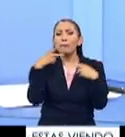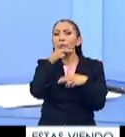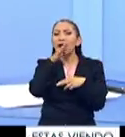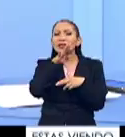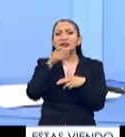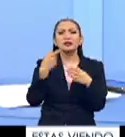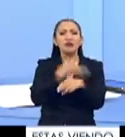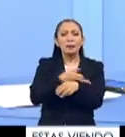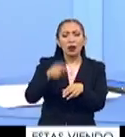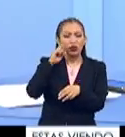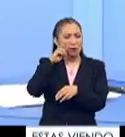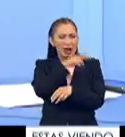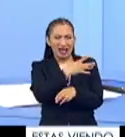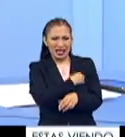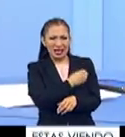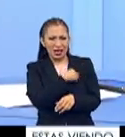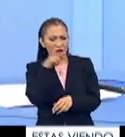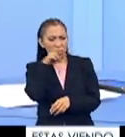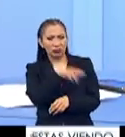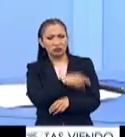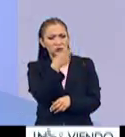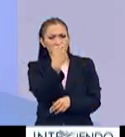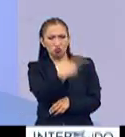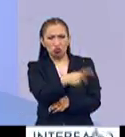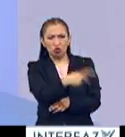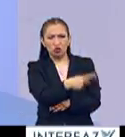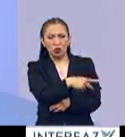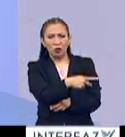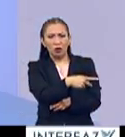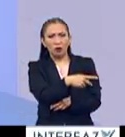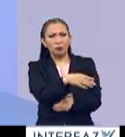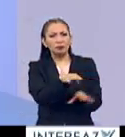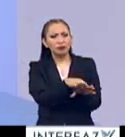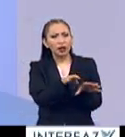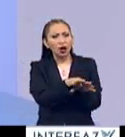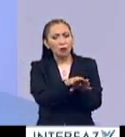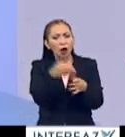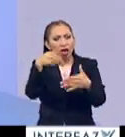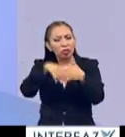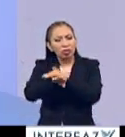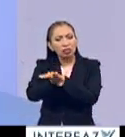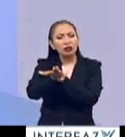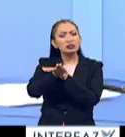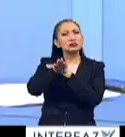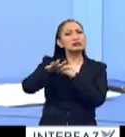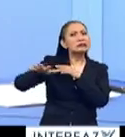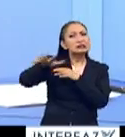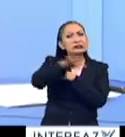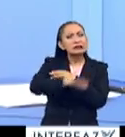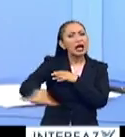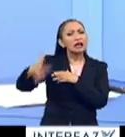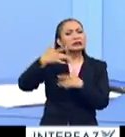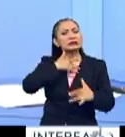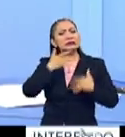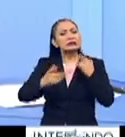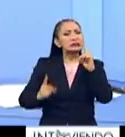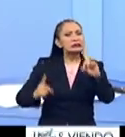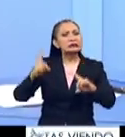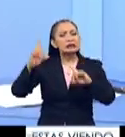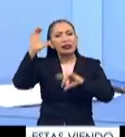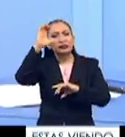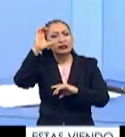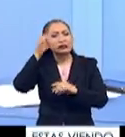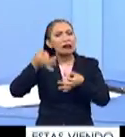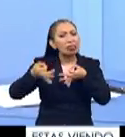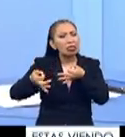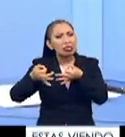familia, cuando ven que sus hijos, por propia naturaleza, están inmiscuidos en las inquietudes que nos ofrece la